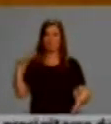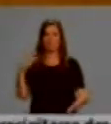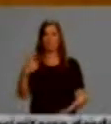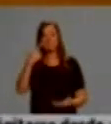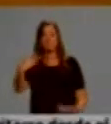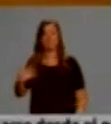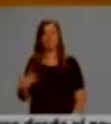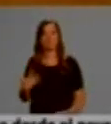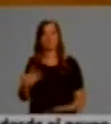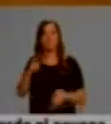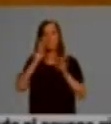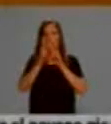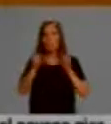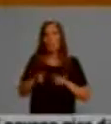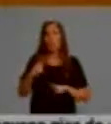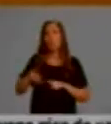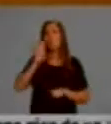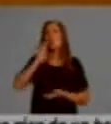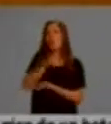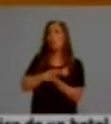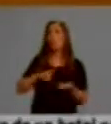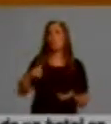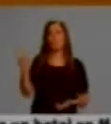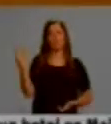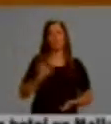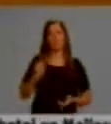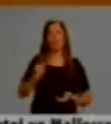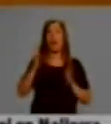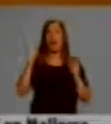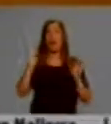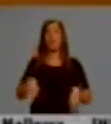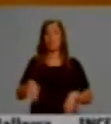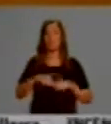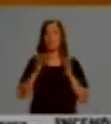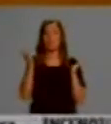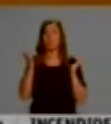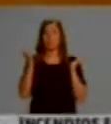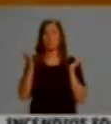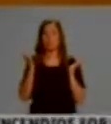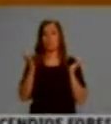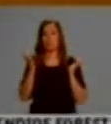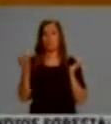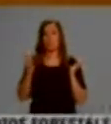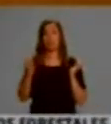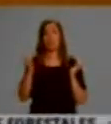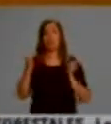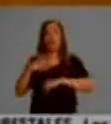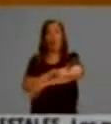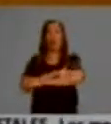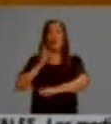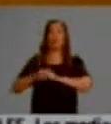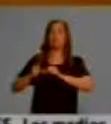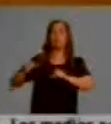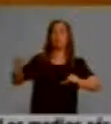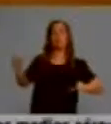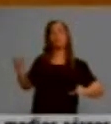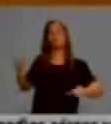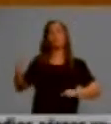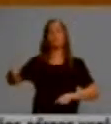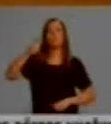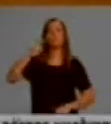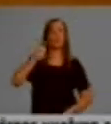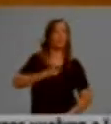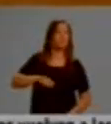que esta negativa a investigar la corrupción obedece a que debajo de la alfombra no solo estaban los gobiernos anteriores, el